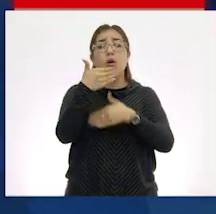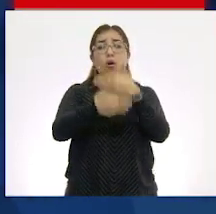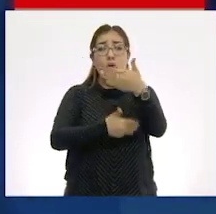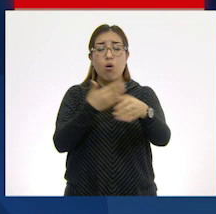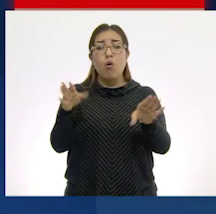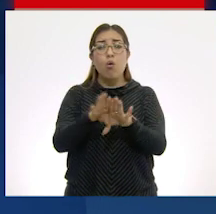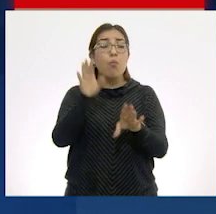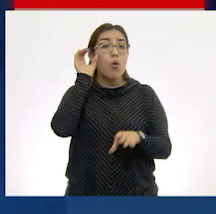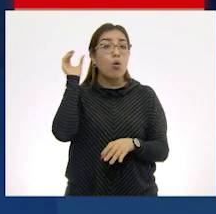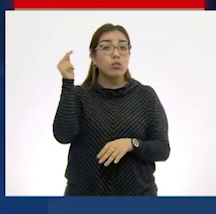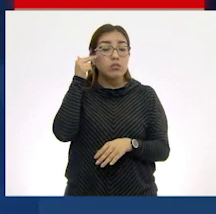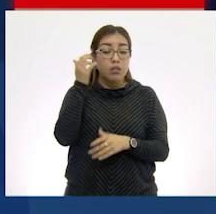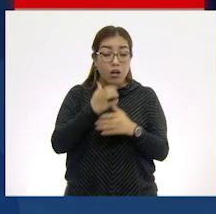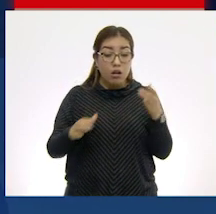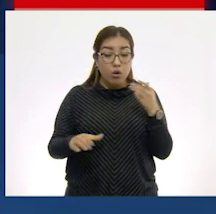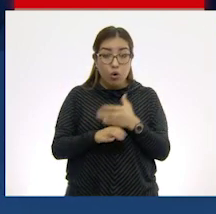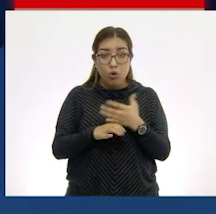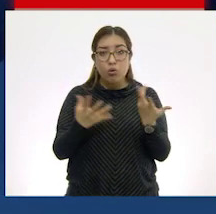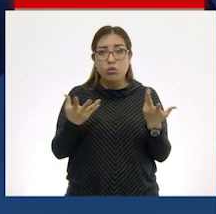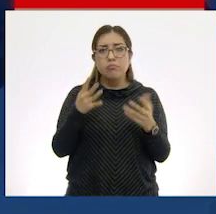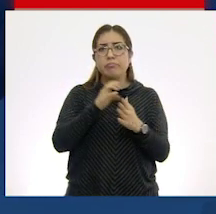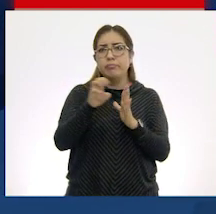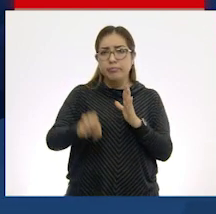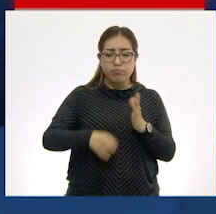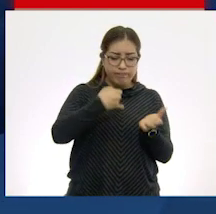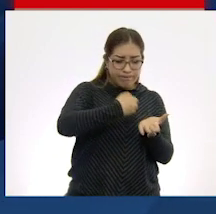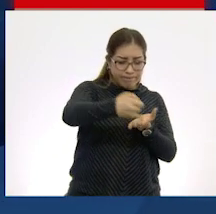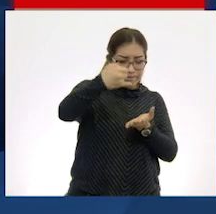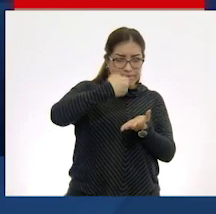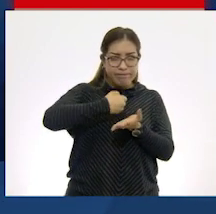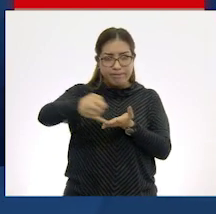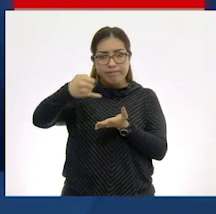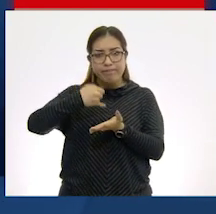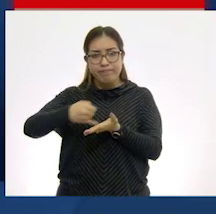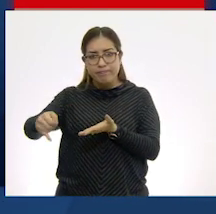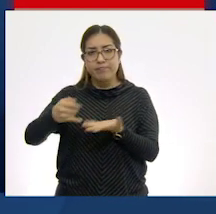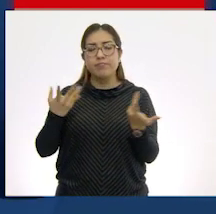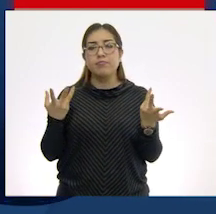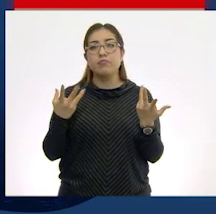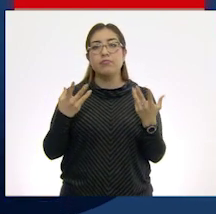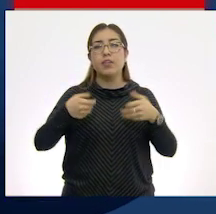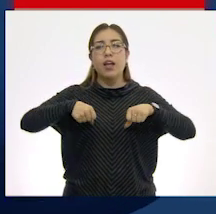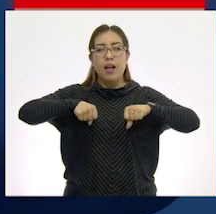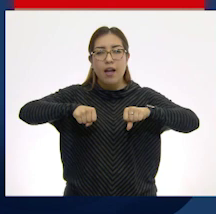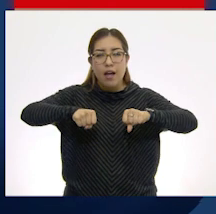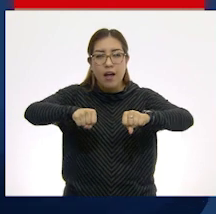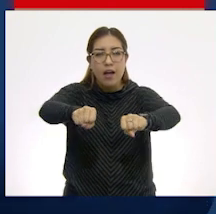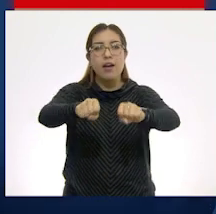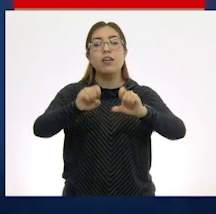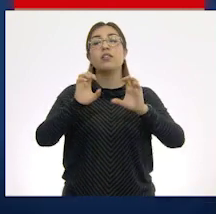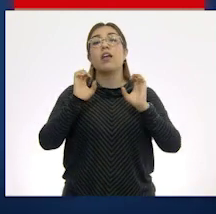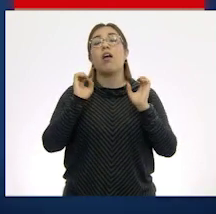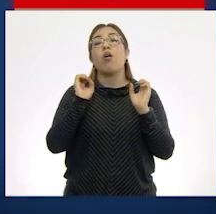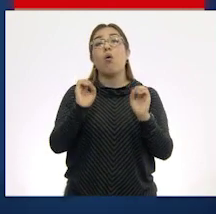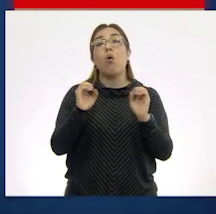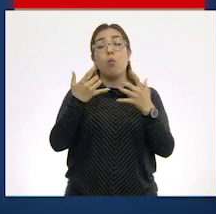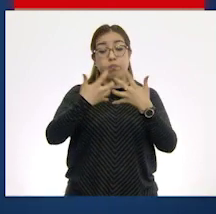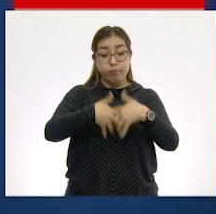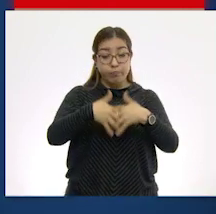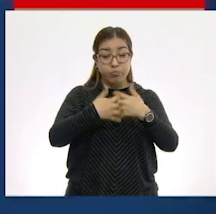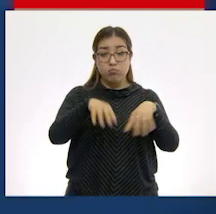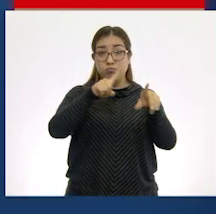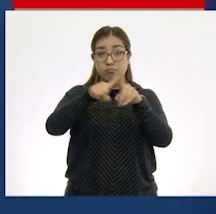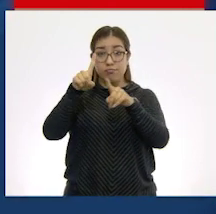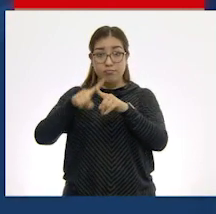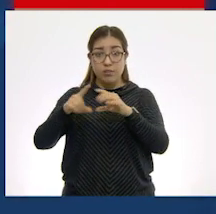civilización china, como lo fue el arado de hierro, la carretilla, las máquinas sembradoras, la